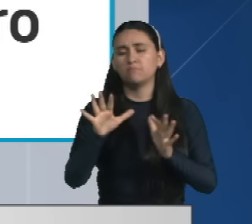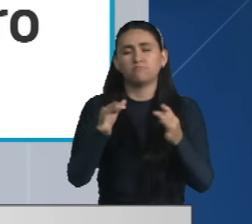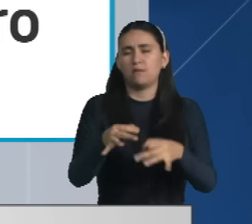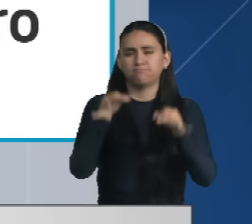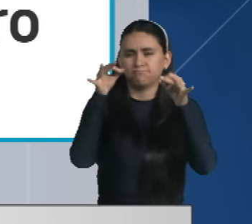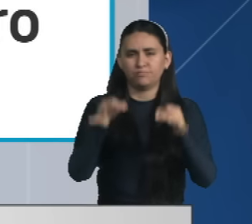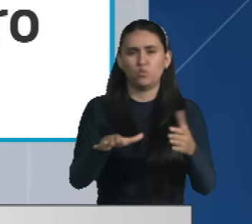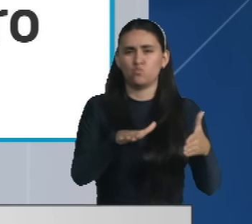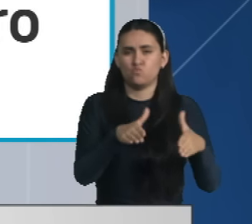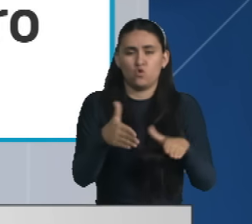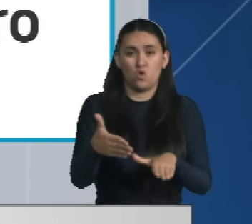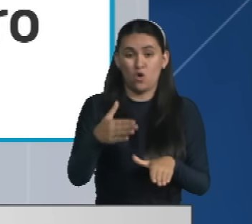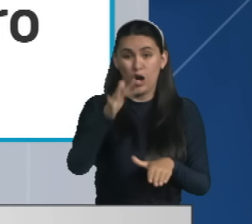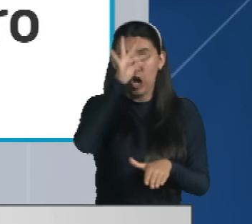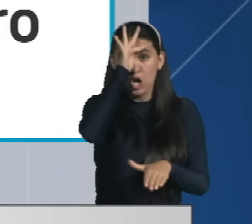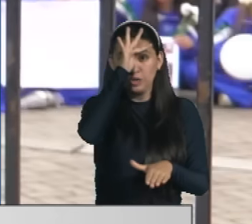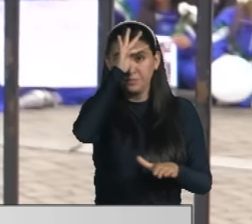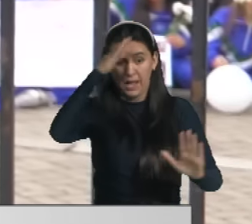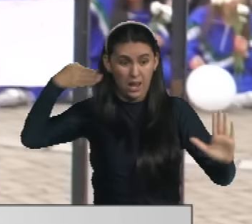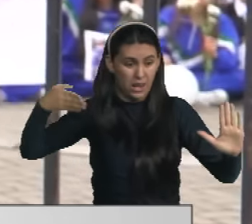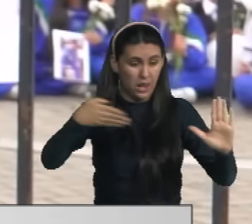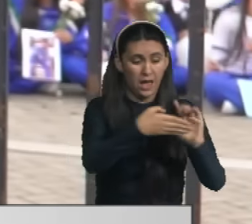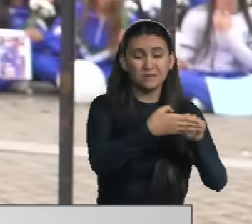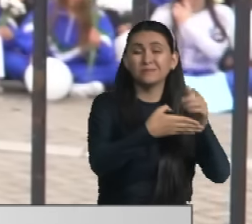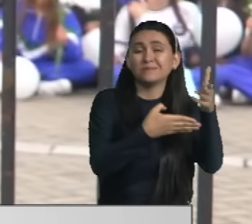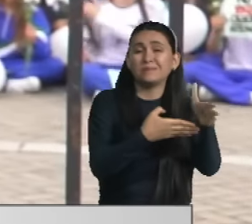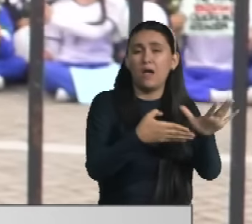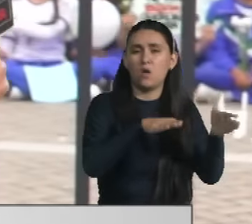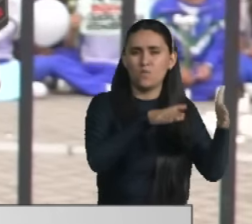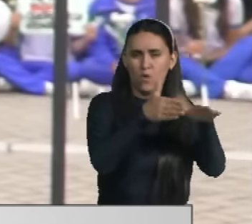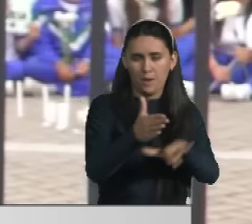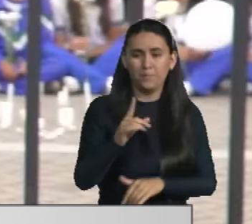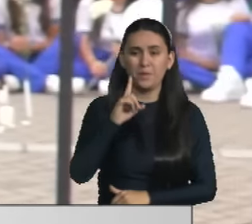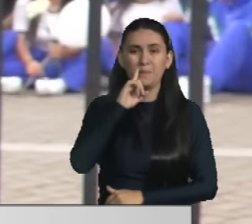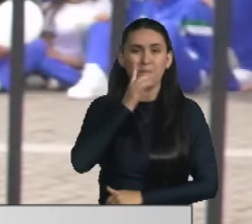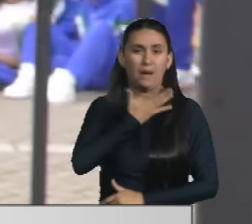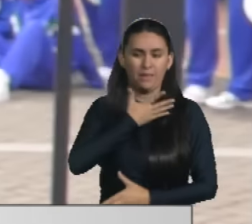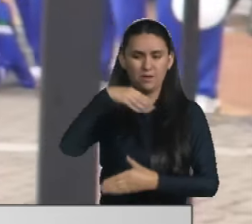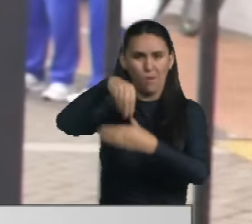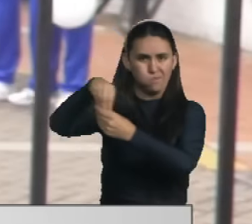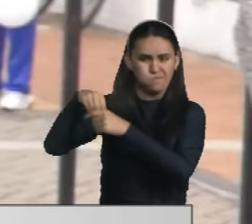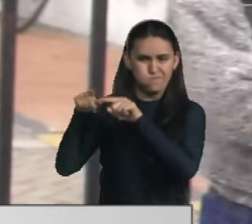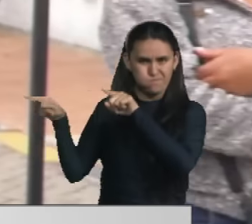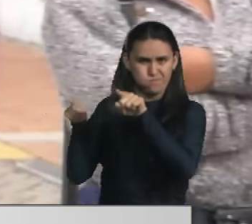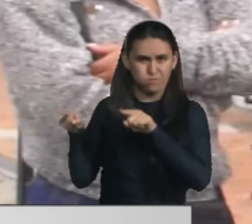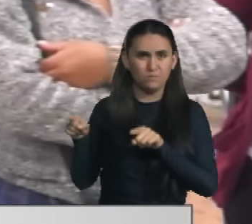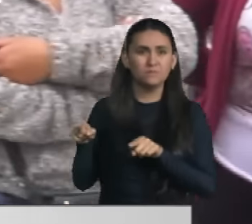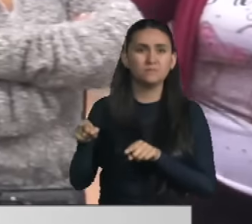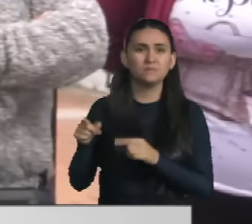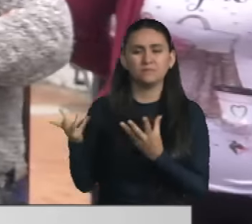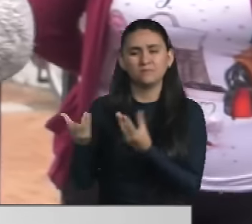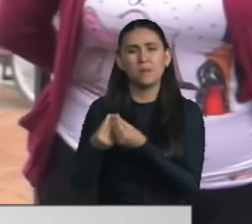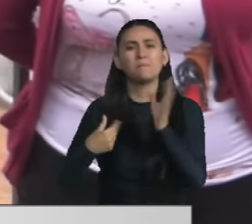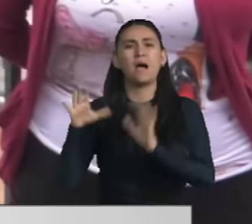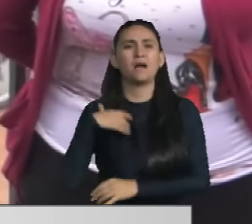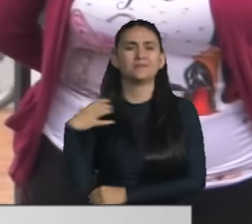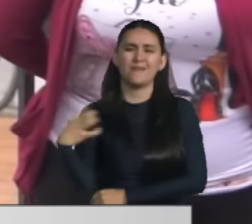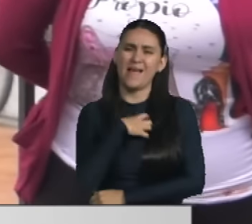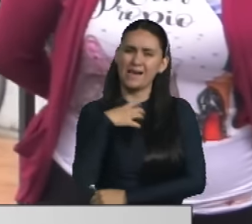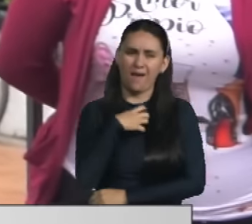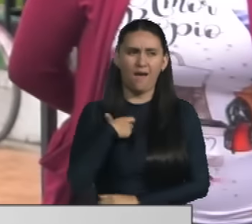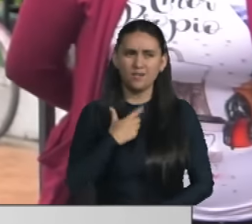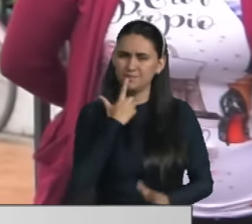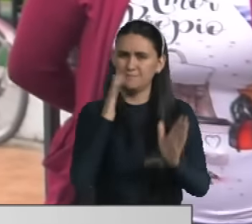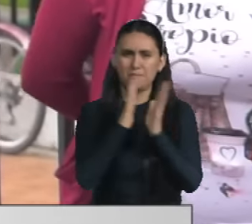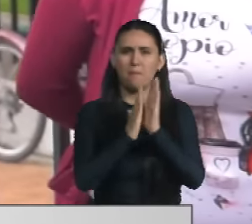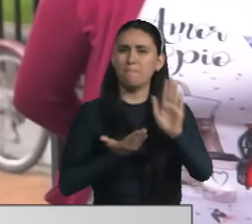fallecido al ingresar al centro médico. Y es que precisamente los padres de familia que aquí se encuentran se quejan y tienen esa petición